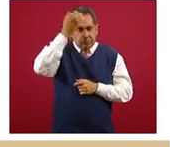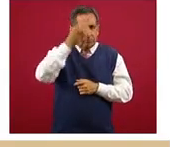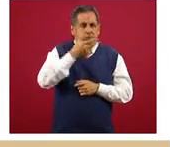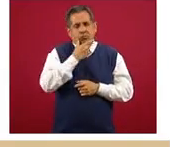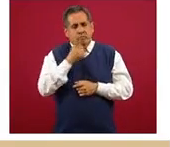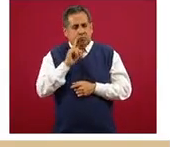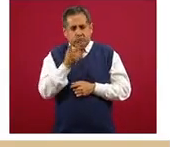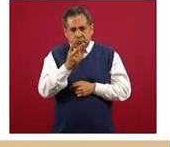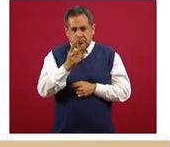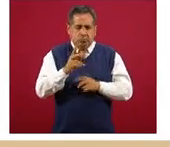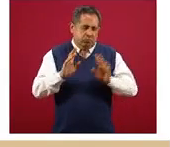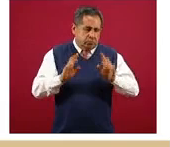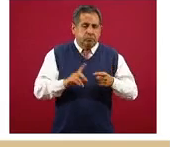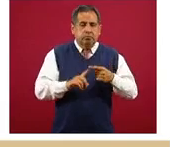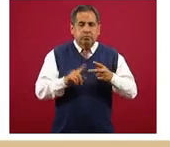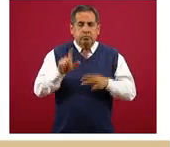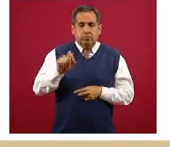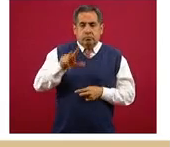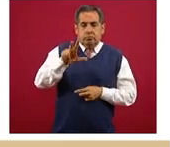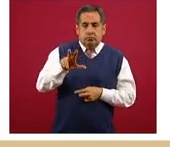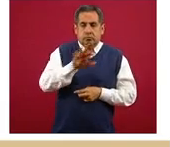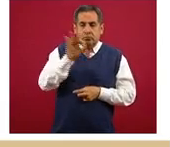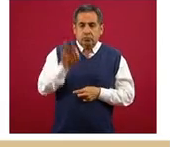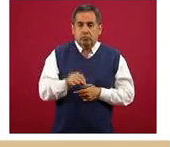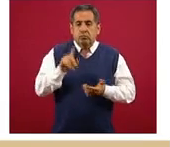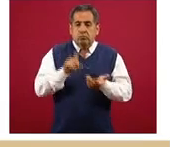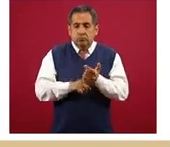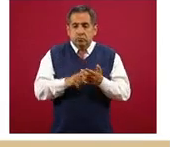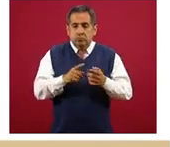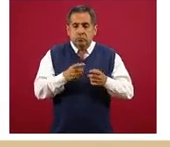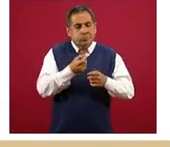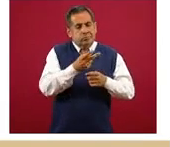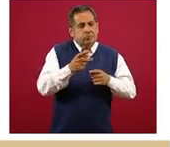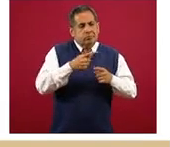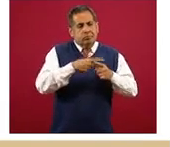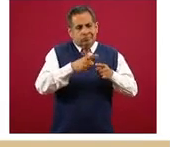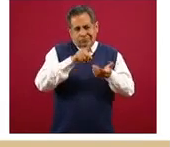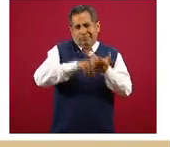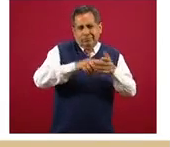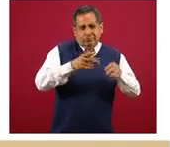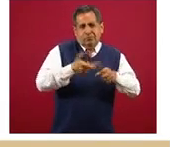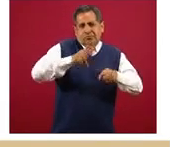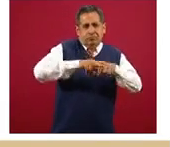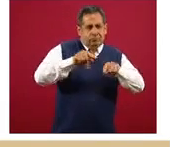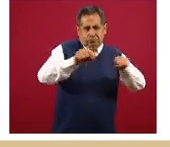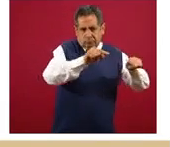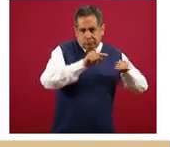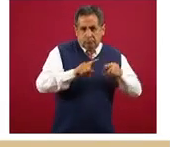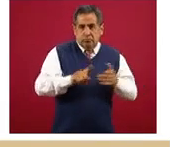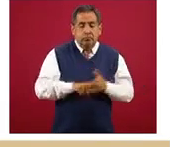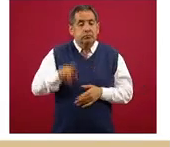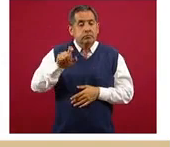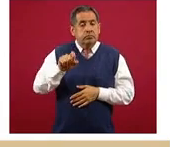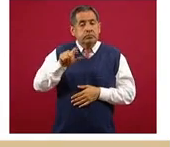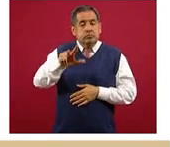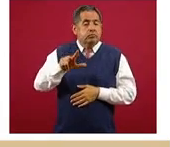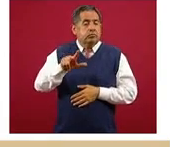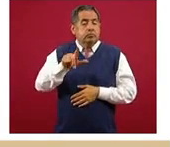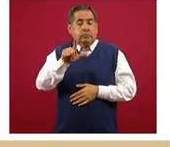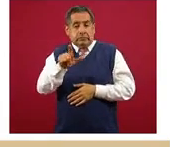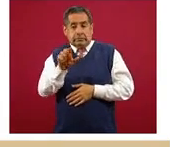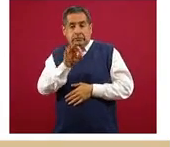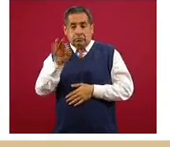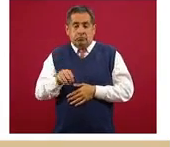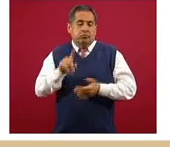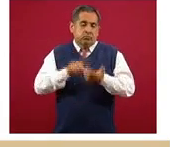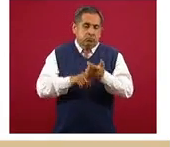o enfermeras, 28% están registrados como otras ocupaciones de salud, 27% refirieron